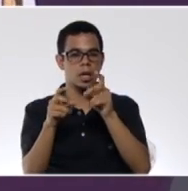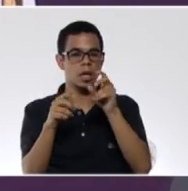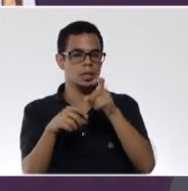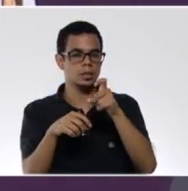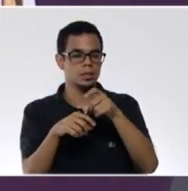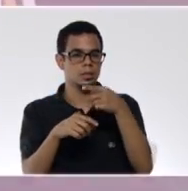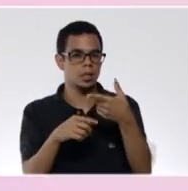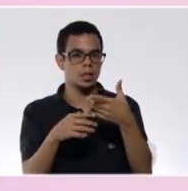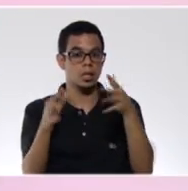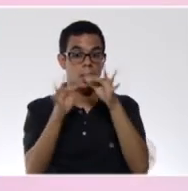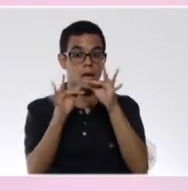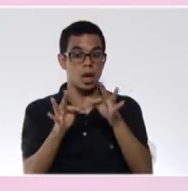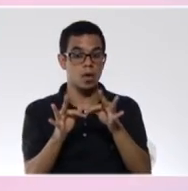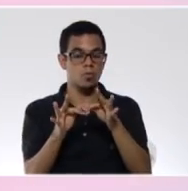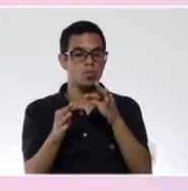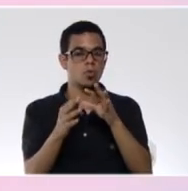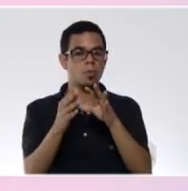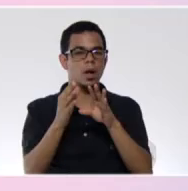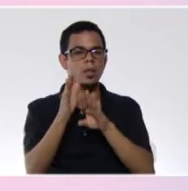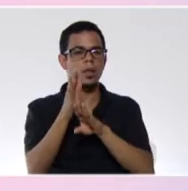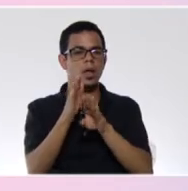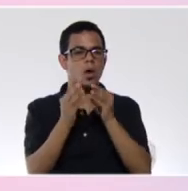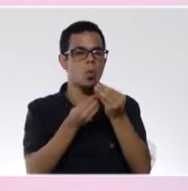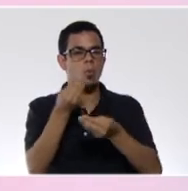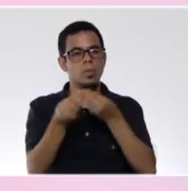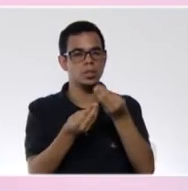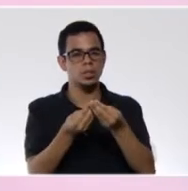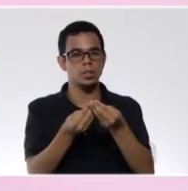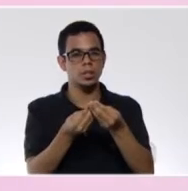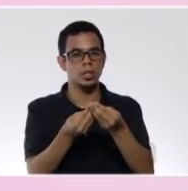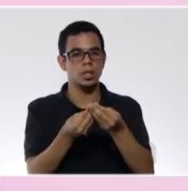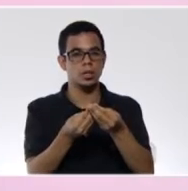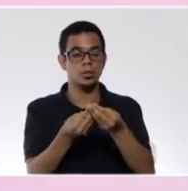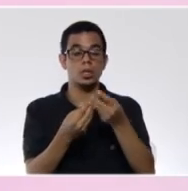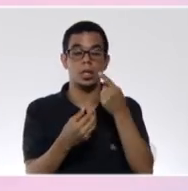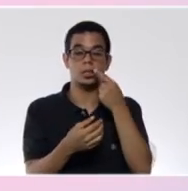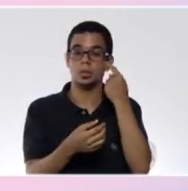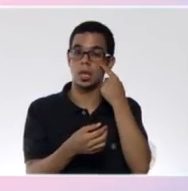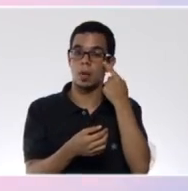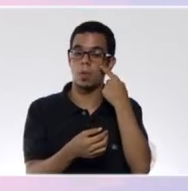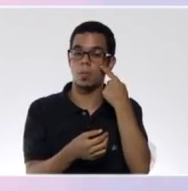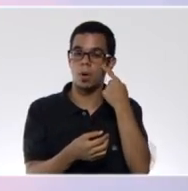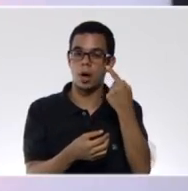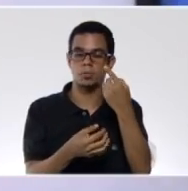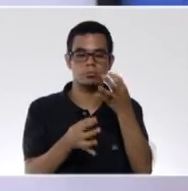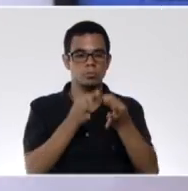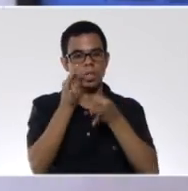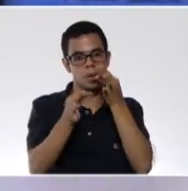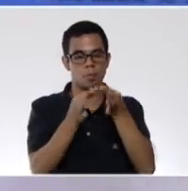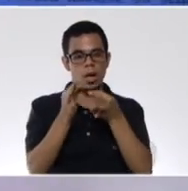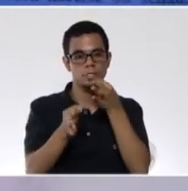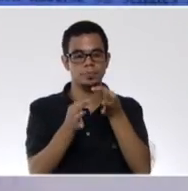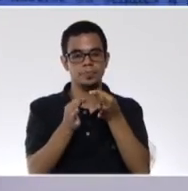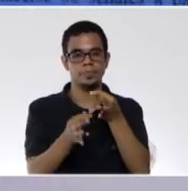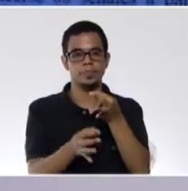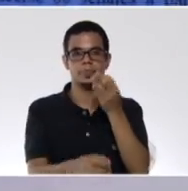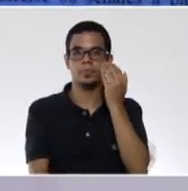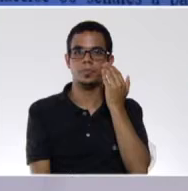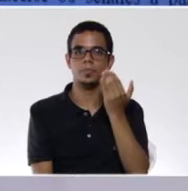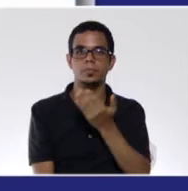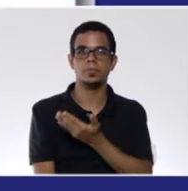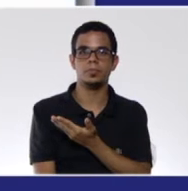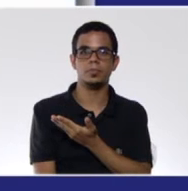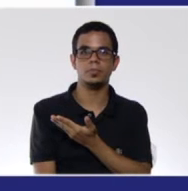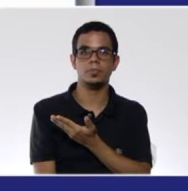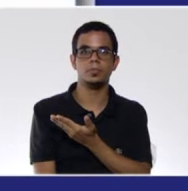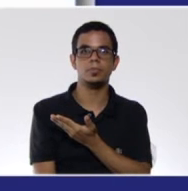La fórmula del desarrollo de este ejemplo la tenemos desarrollada en la pantalla interactiva. Vamos a ver